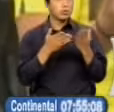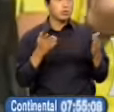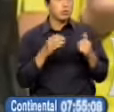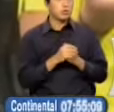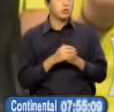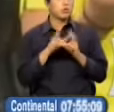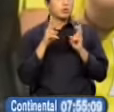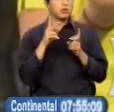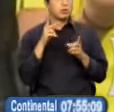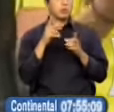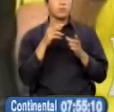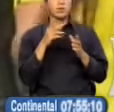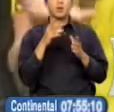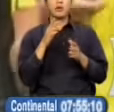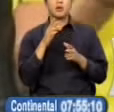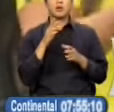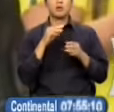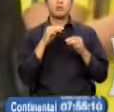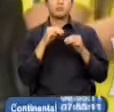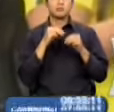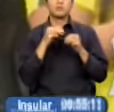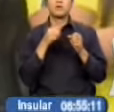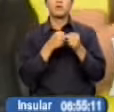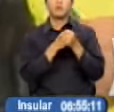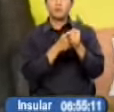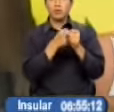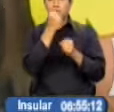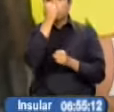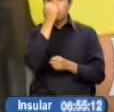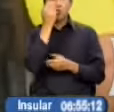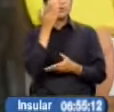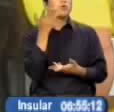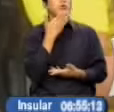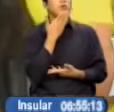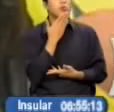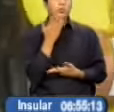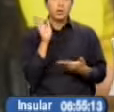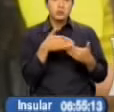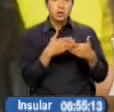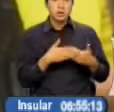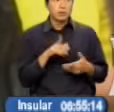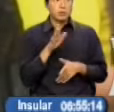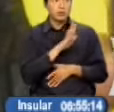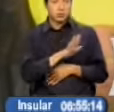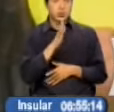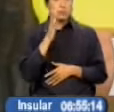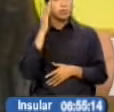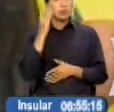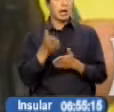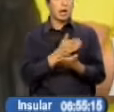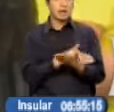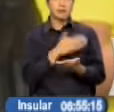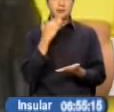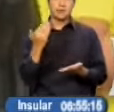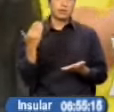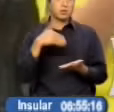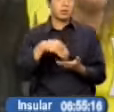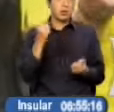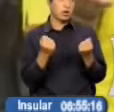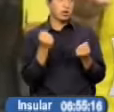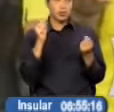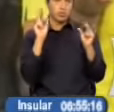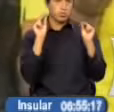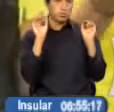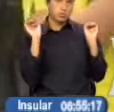el tema del transporte municipal público que es la ecovía cómo va a estar es un tema de cierres para que la gente pueda llegar con tiempo y que no vengan vehículos